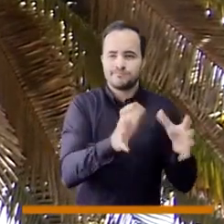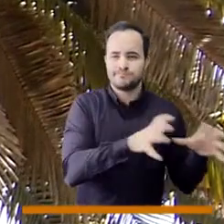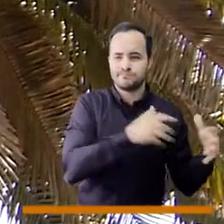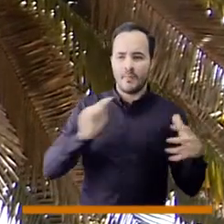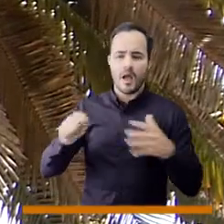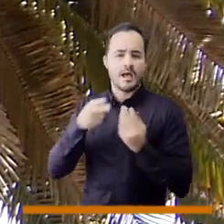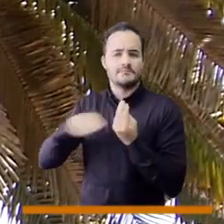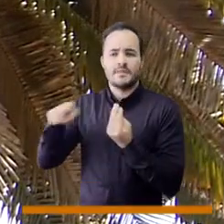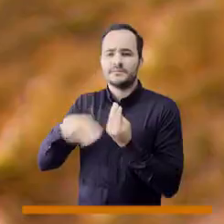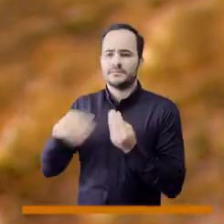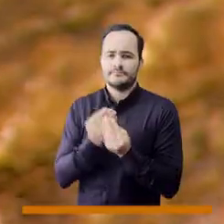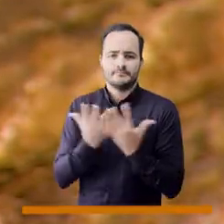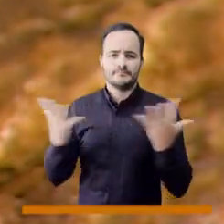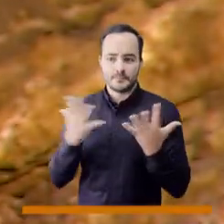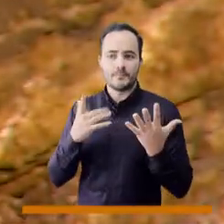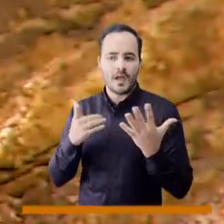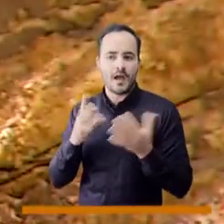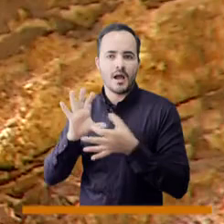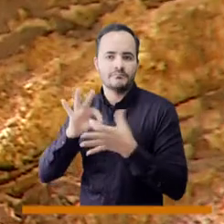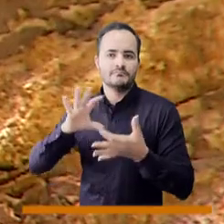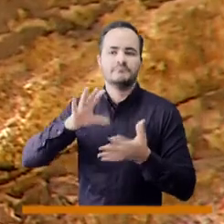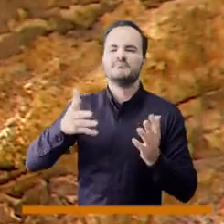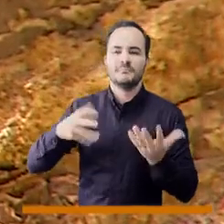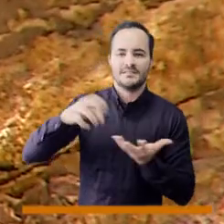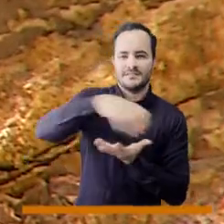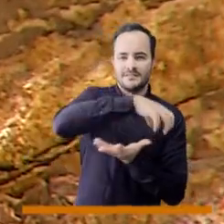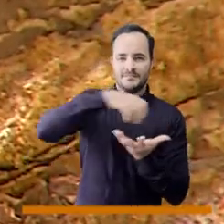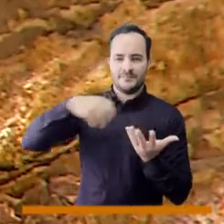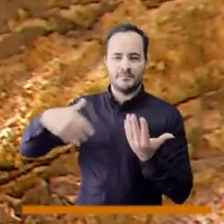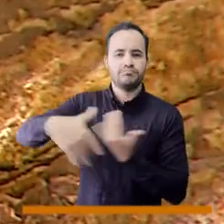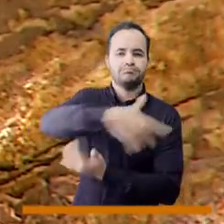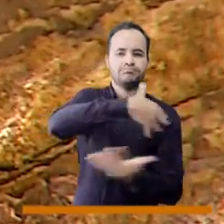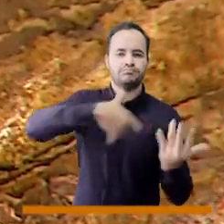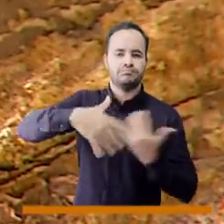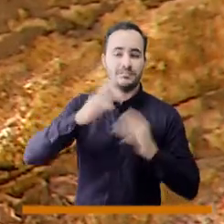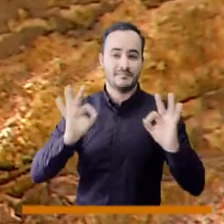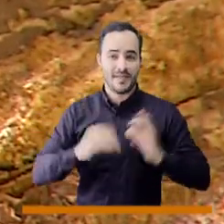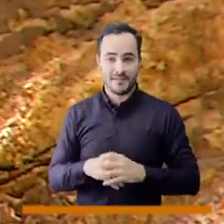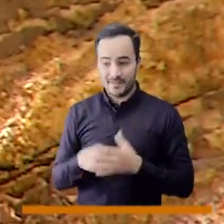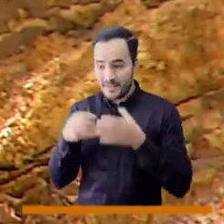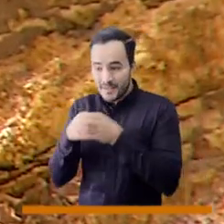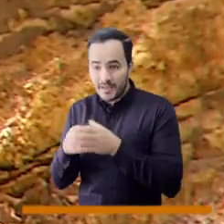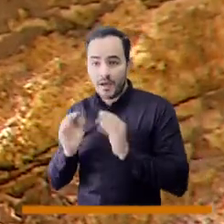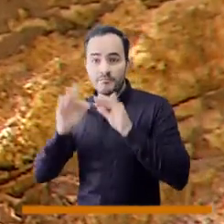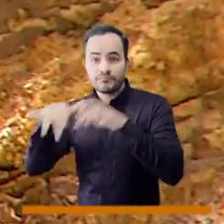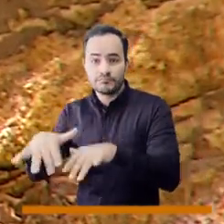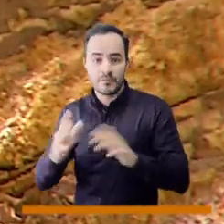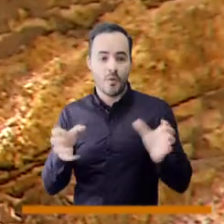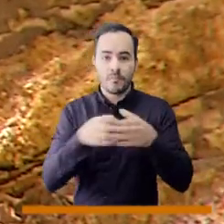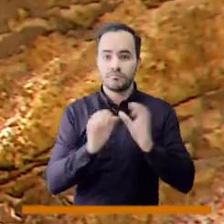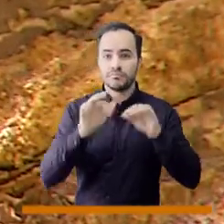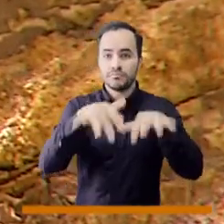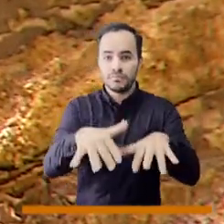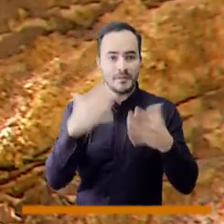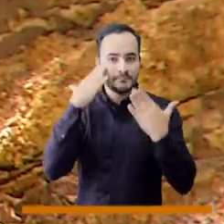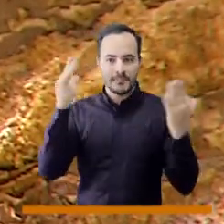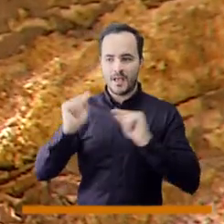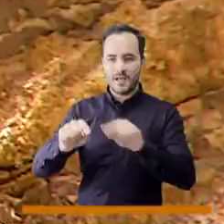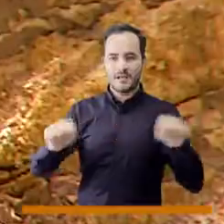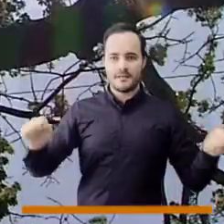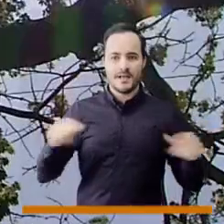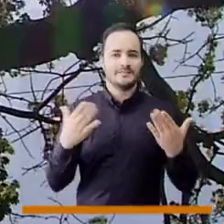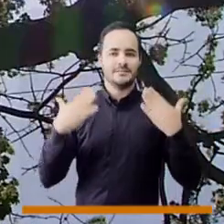aporten a los servicios ecosistémicos, ya que cada una de ellas representa un nicho específico para